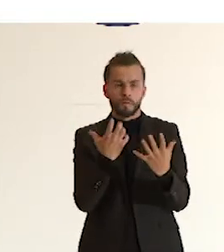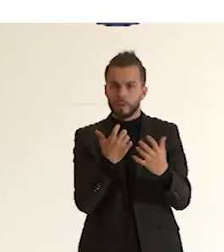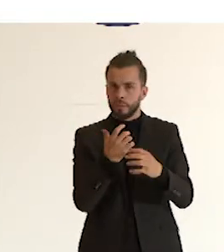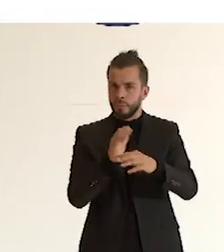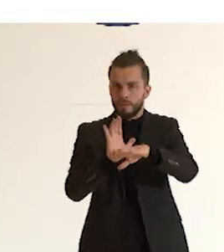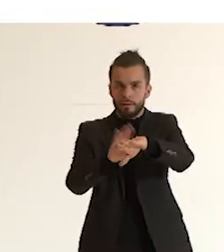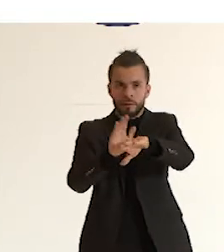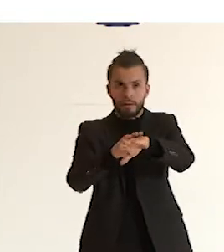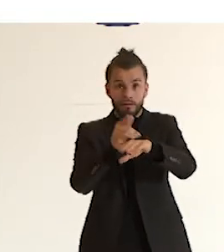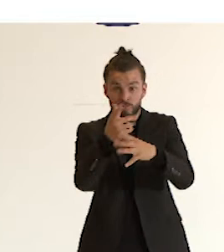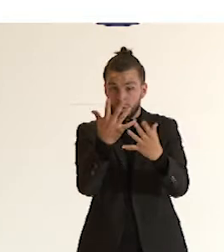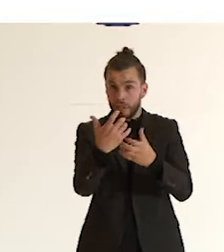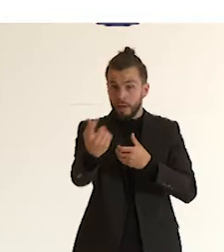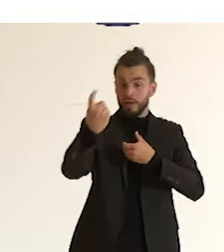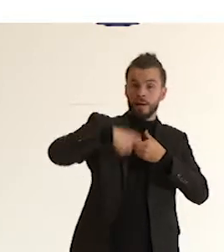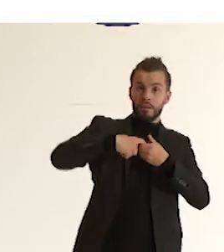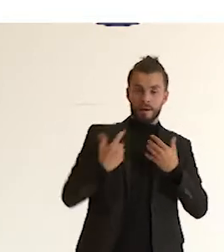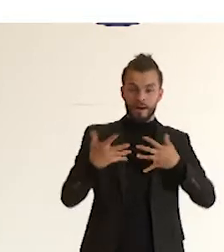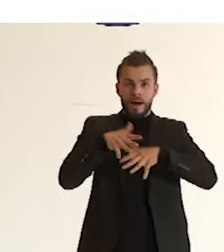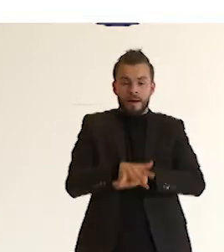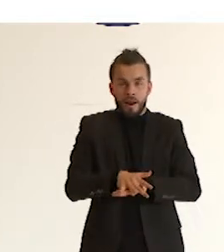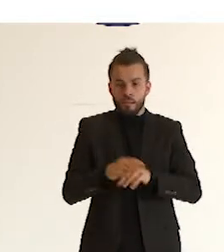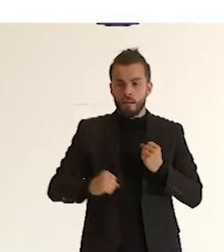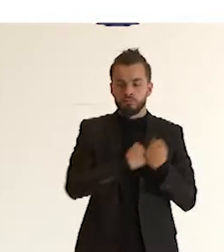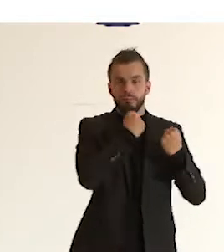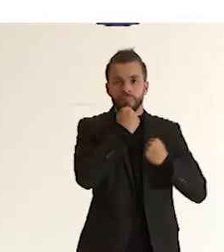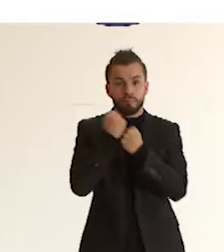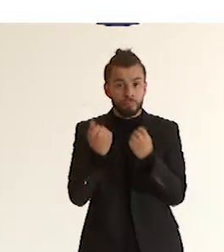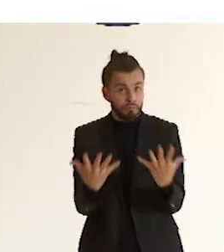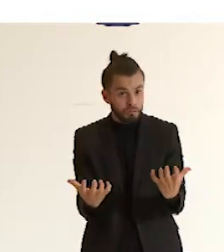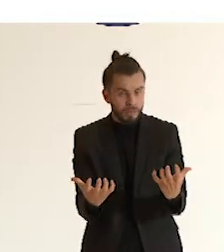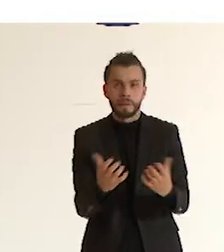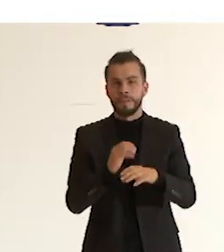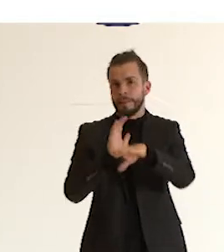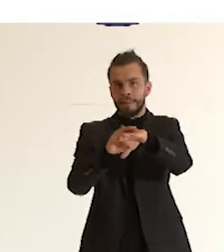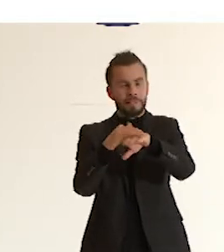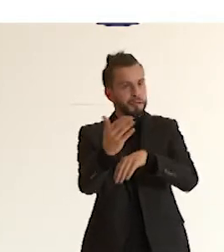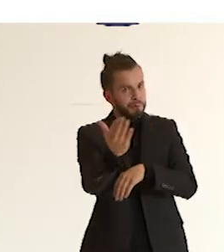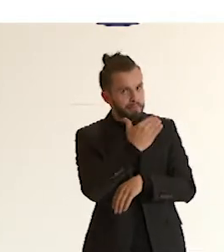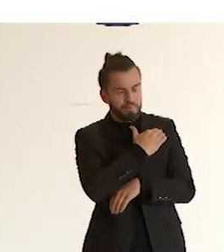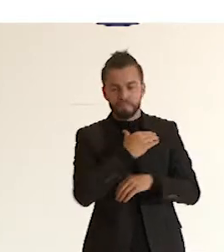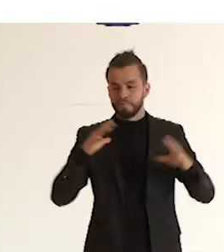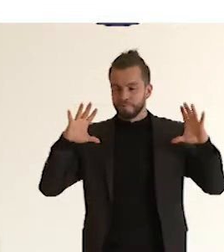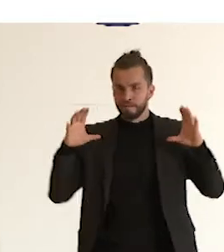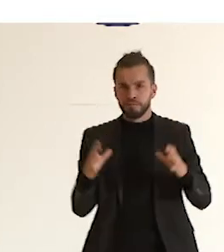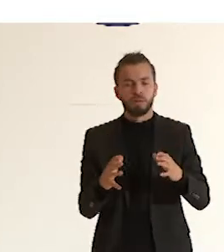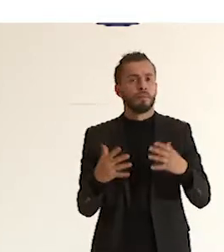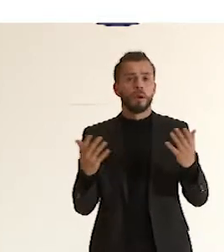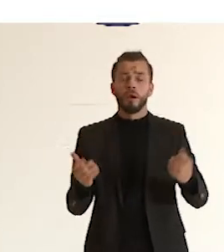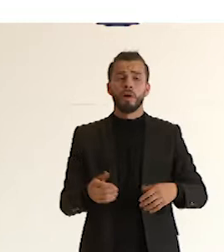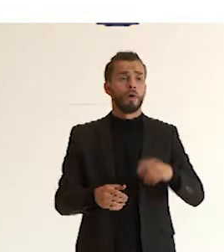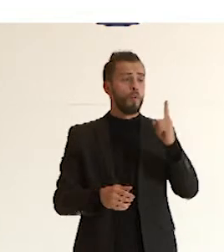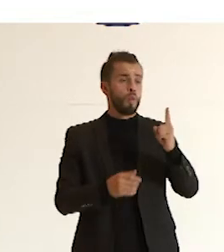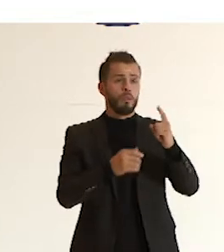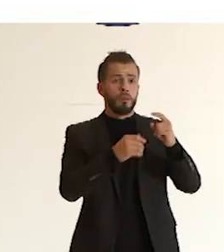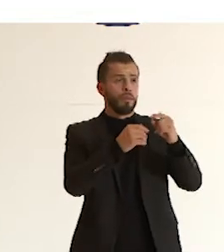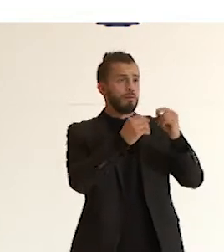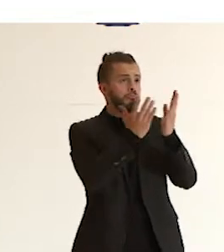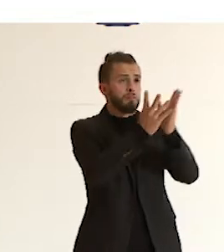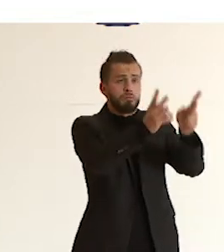formar parte de esa red porque simplemente se trata de que una persona natural o una institución